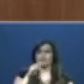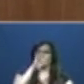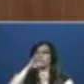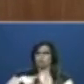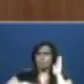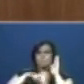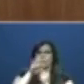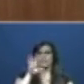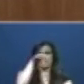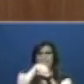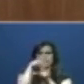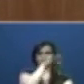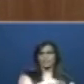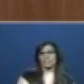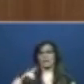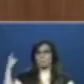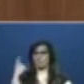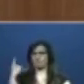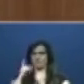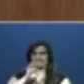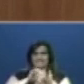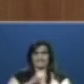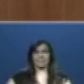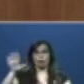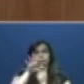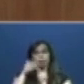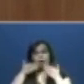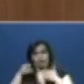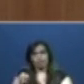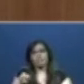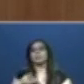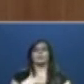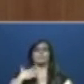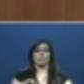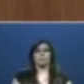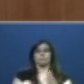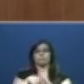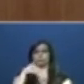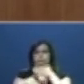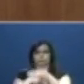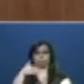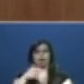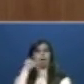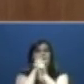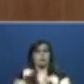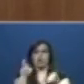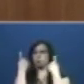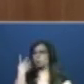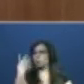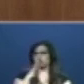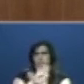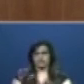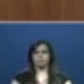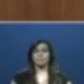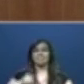primaria de la comunidad que es lo que está permitiendo la continuidad de las unidades con solo cuatro alumnos y también se encuentran